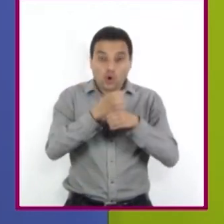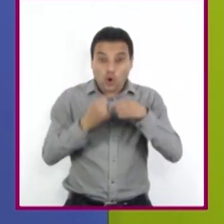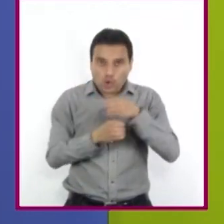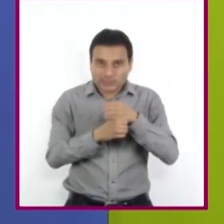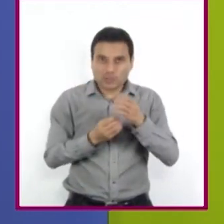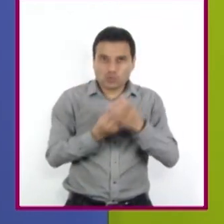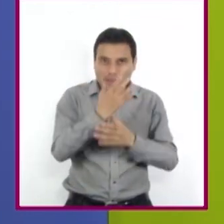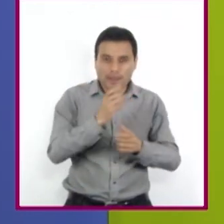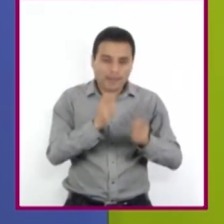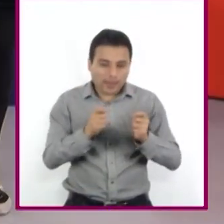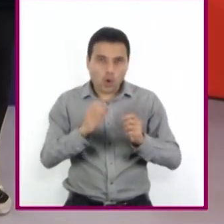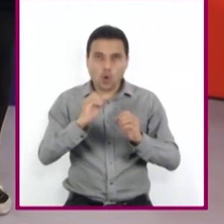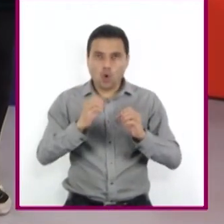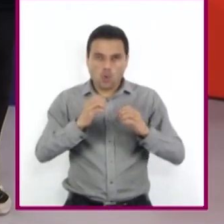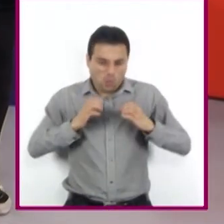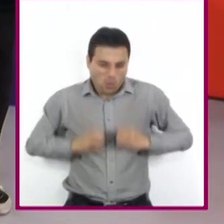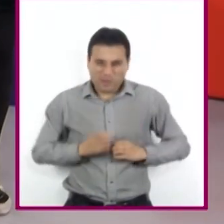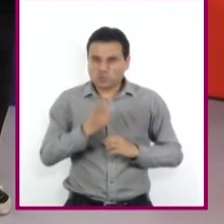o con su cuerpo.